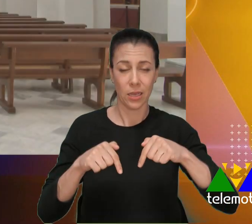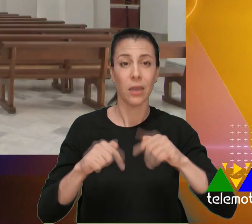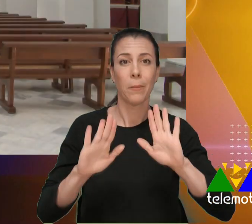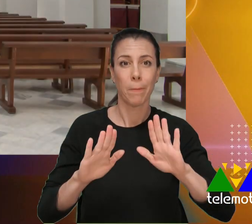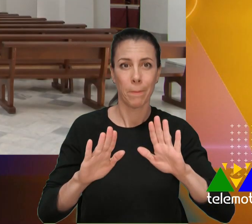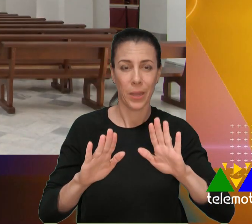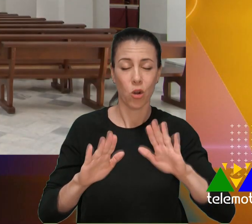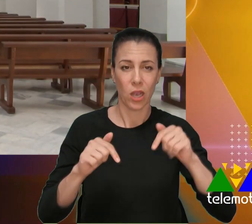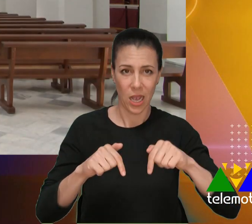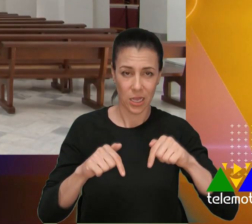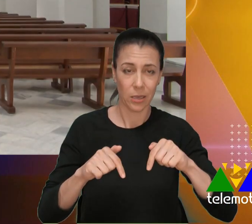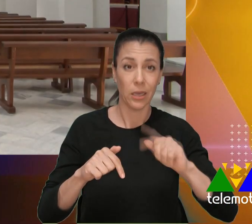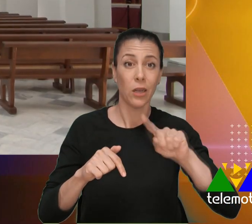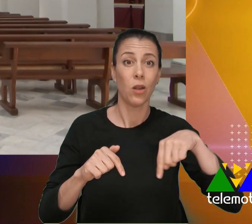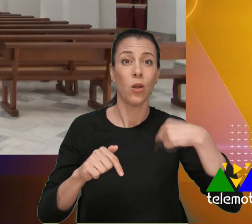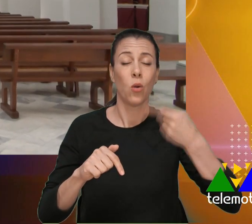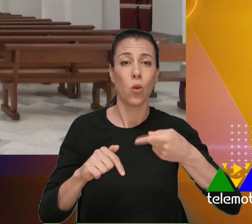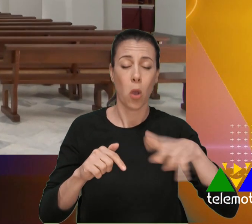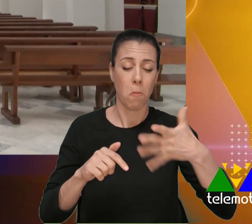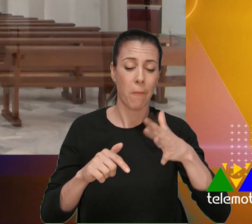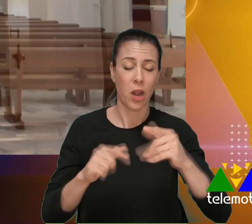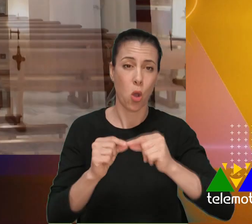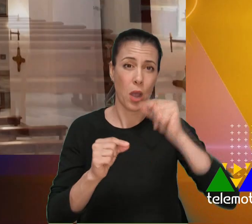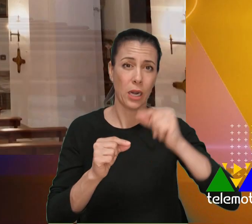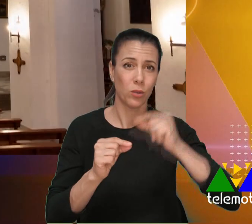antiguo altar mayor estaría a estas alturas.